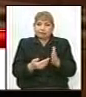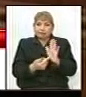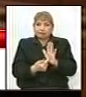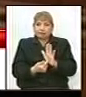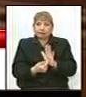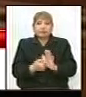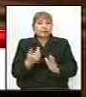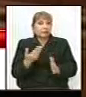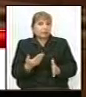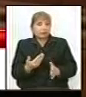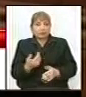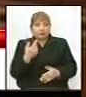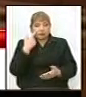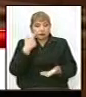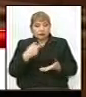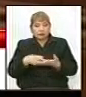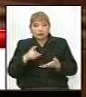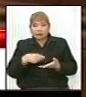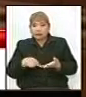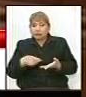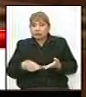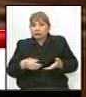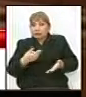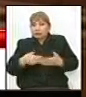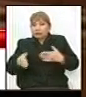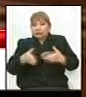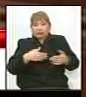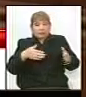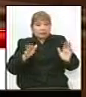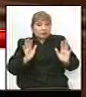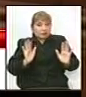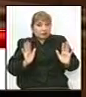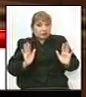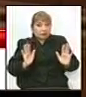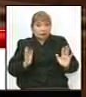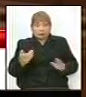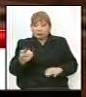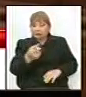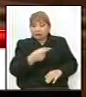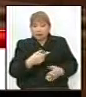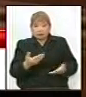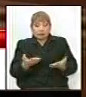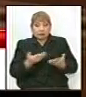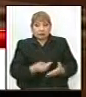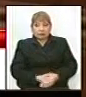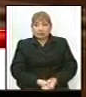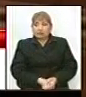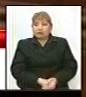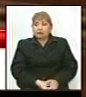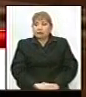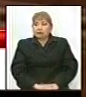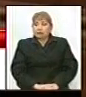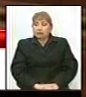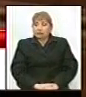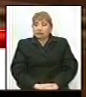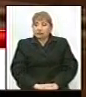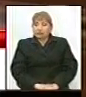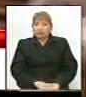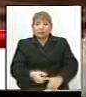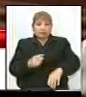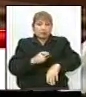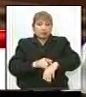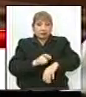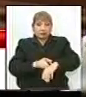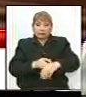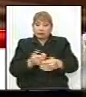porque va a trascender, sin duda alguna, sea cual fuera el resultado del día domingo, va a trascender de el tiempo que se